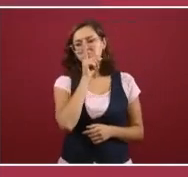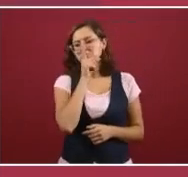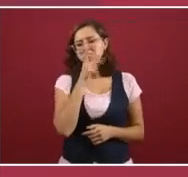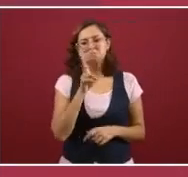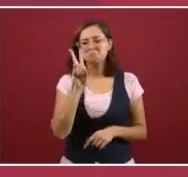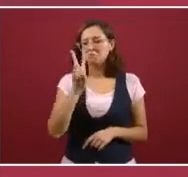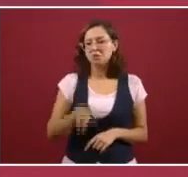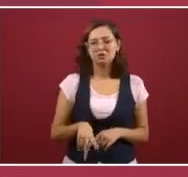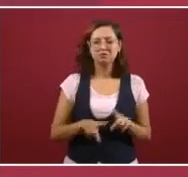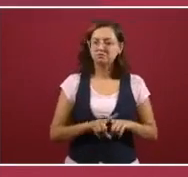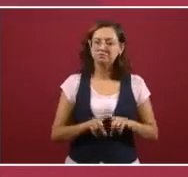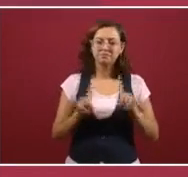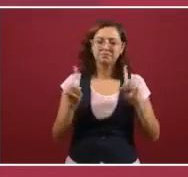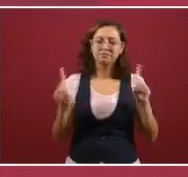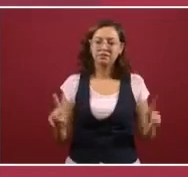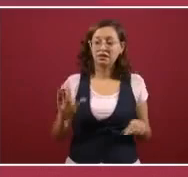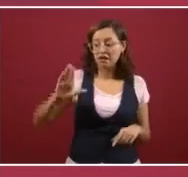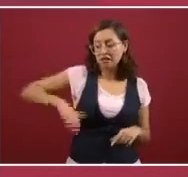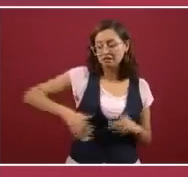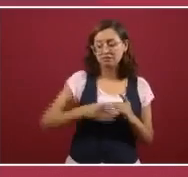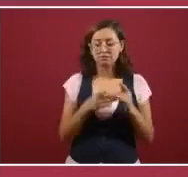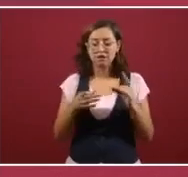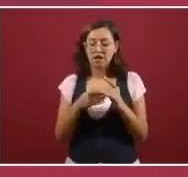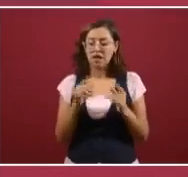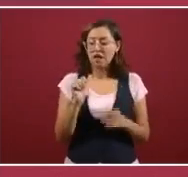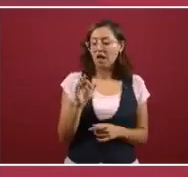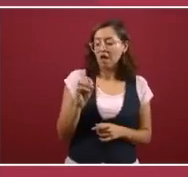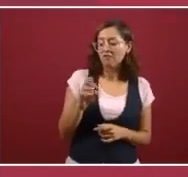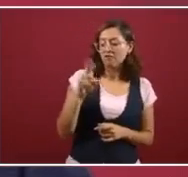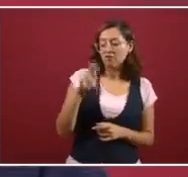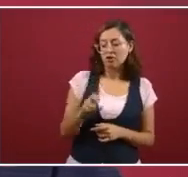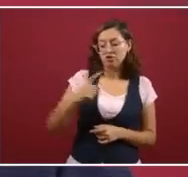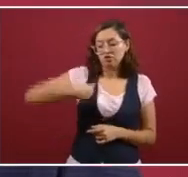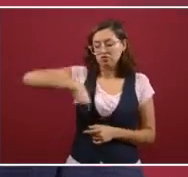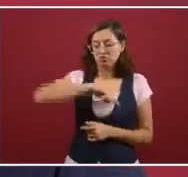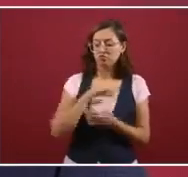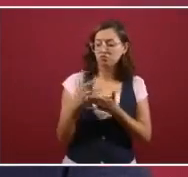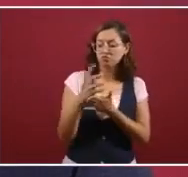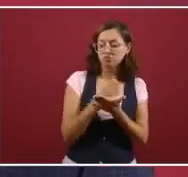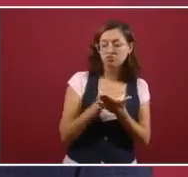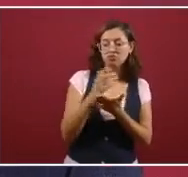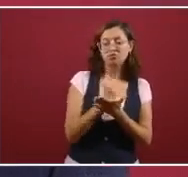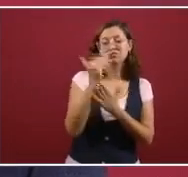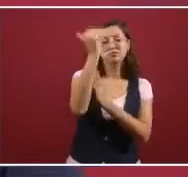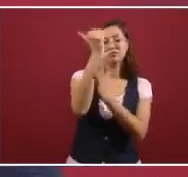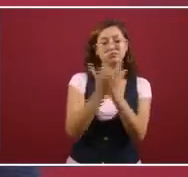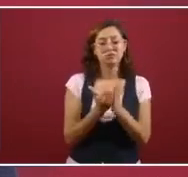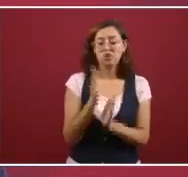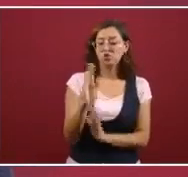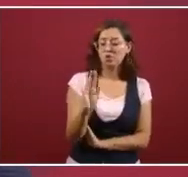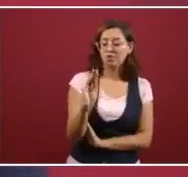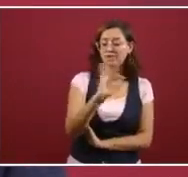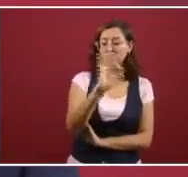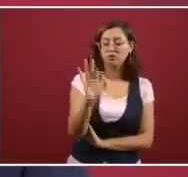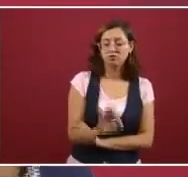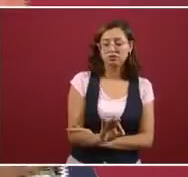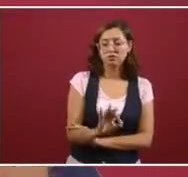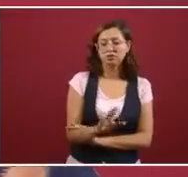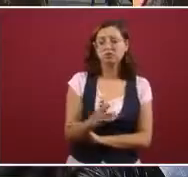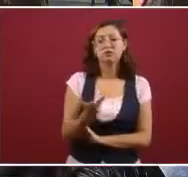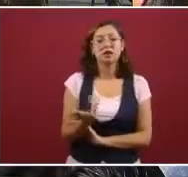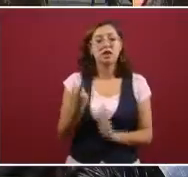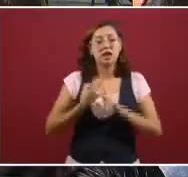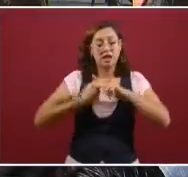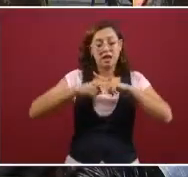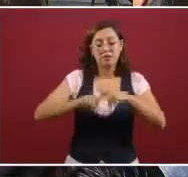las palabras que dije hace rato, es que las Afores hemos disminuido nuestras comisiones en más del 90%, pues desde que se